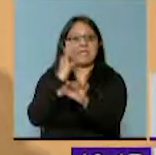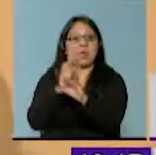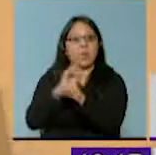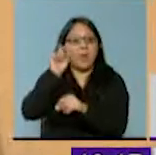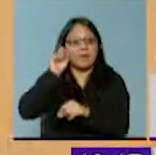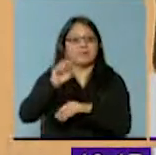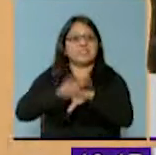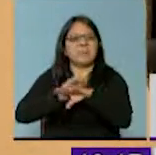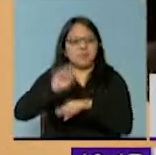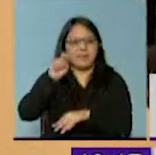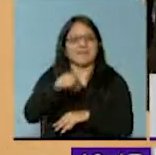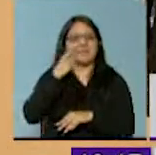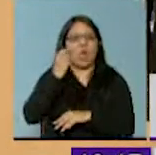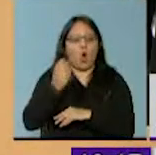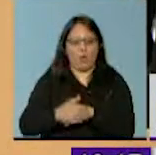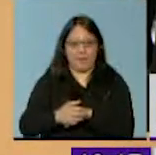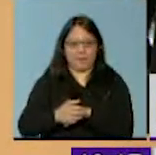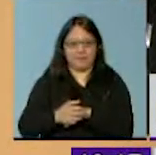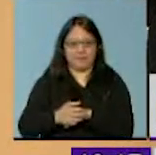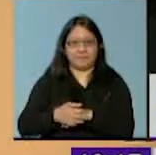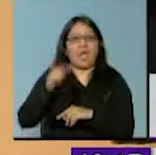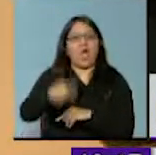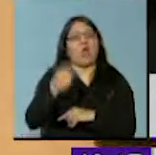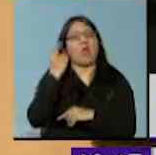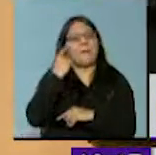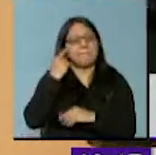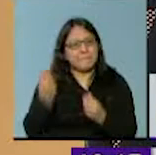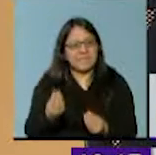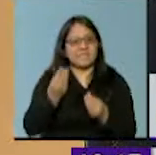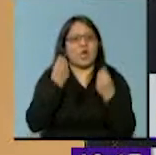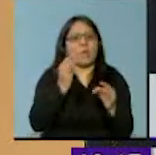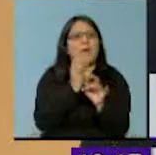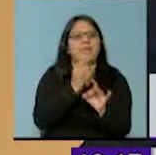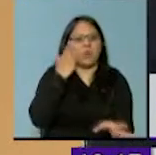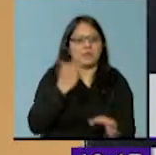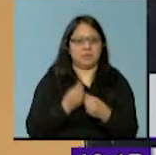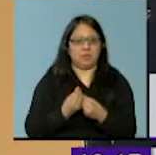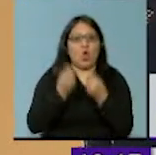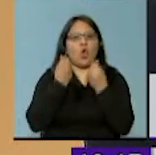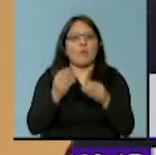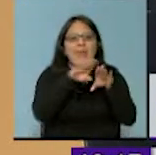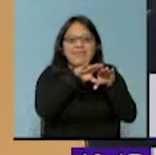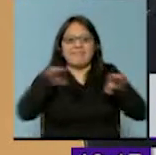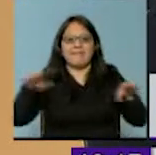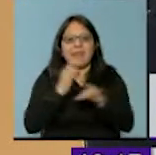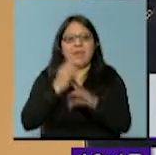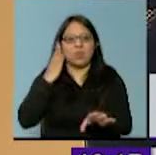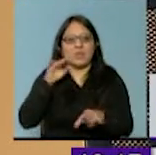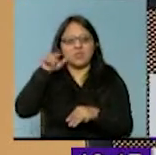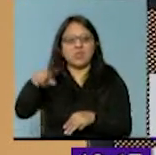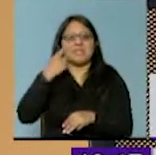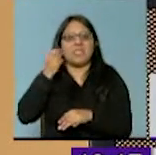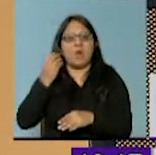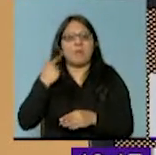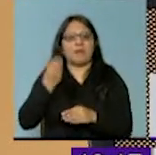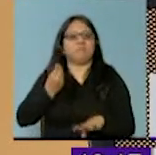de manejo, ¿qué capacidad o qué educación o qué nivel o cuáles son las condiciones que reúne Emilio Cayo para estar al